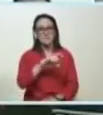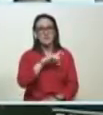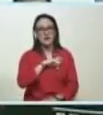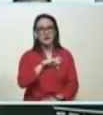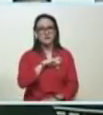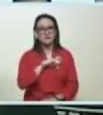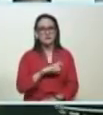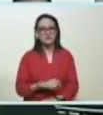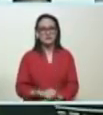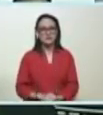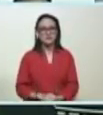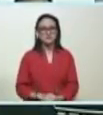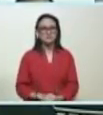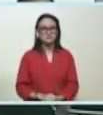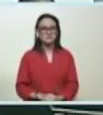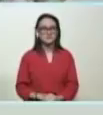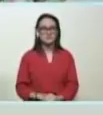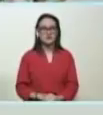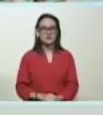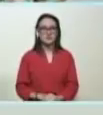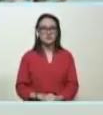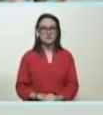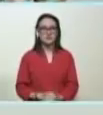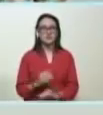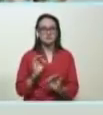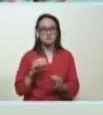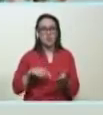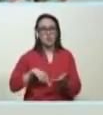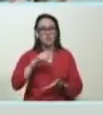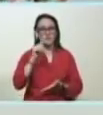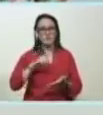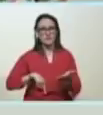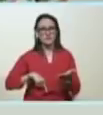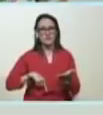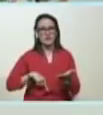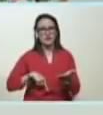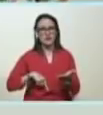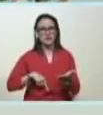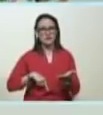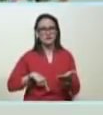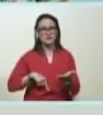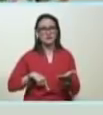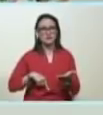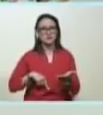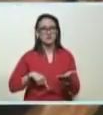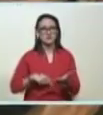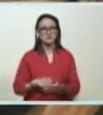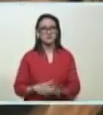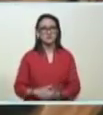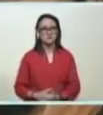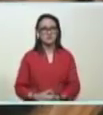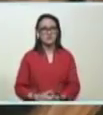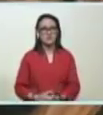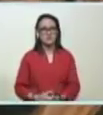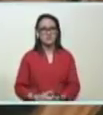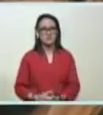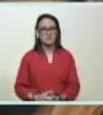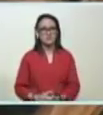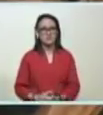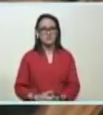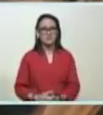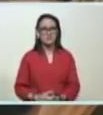España, en el momento en que se iba a firmar ya establecida la mesa